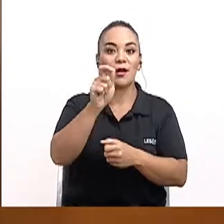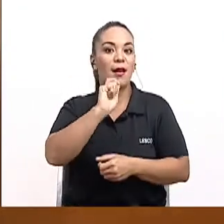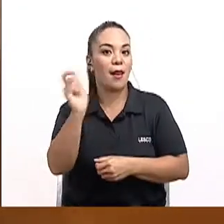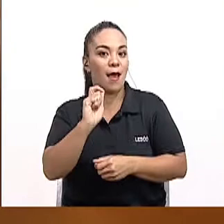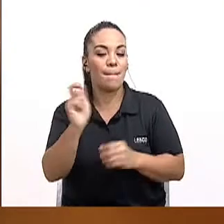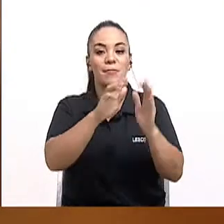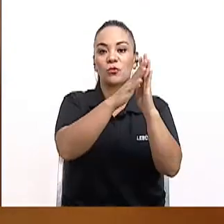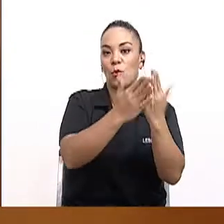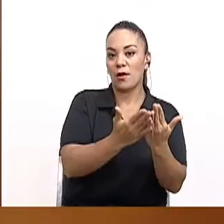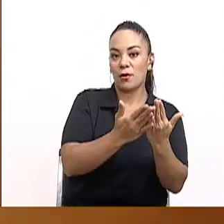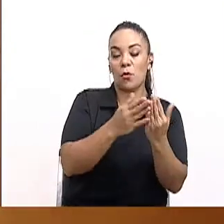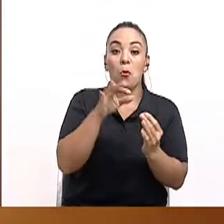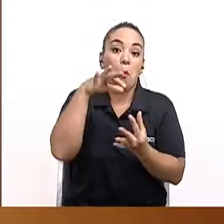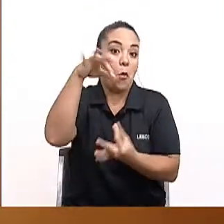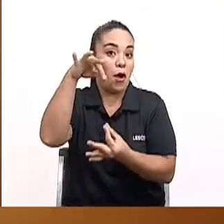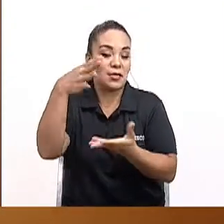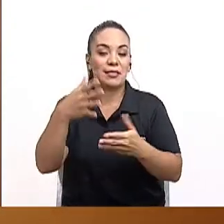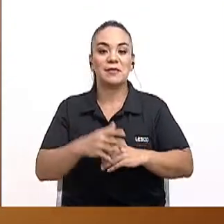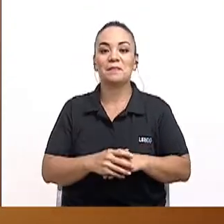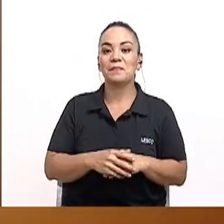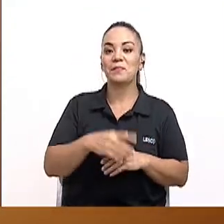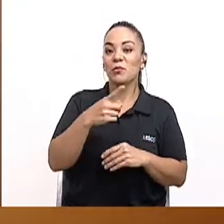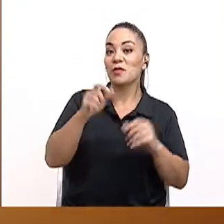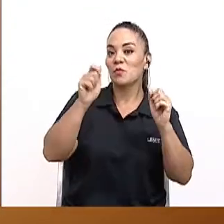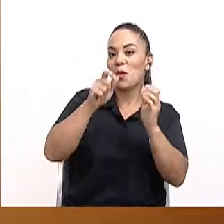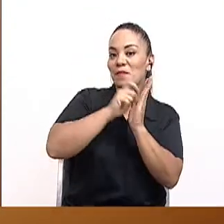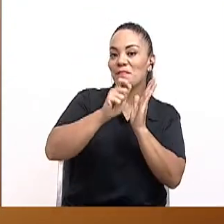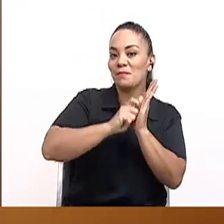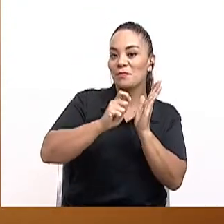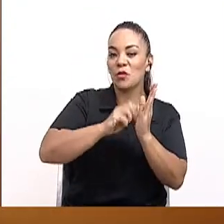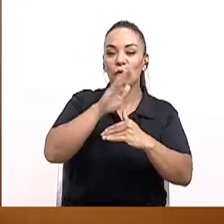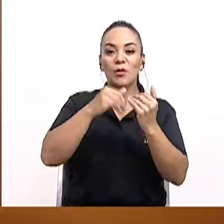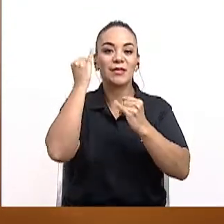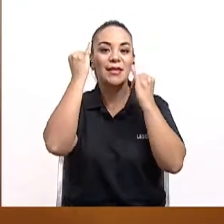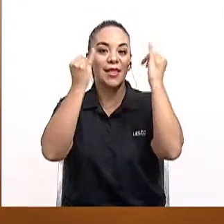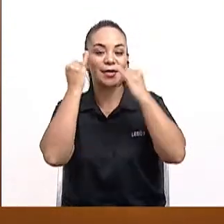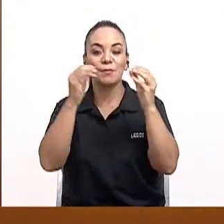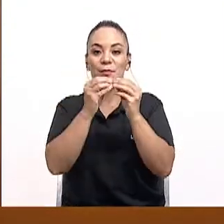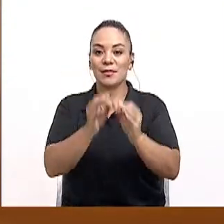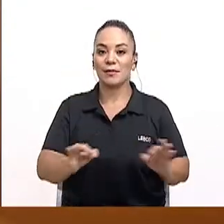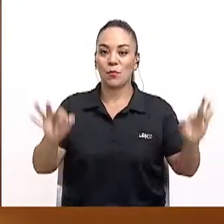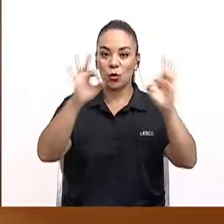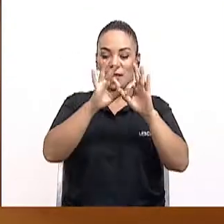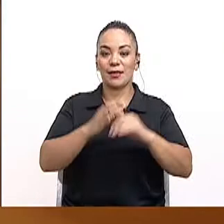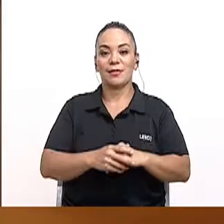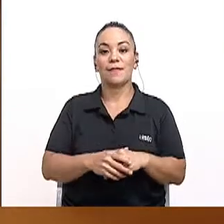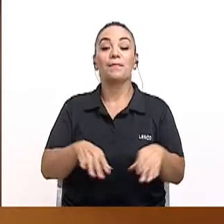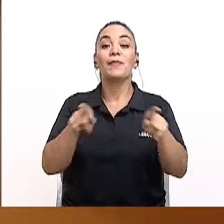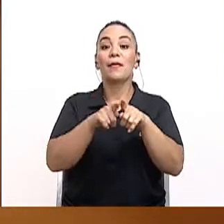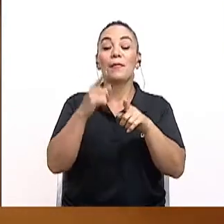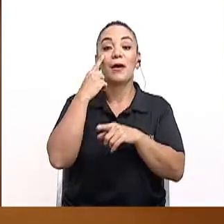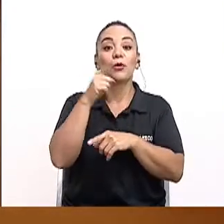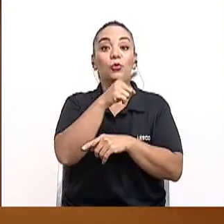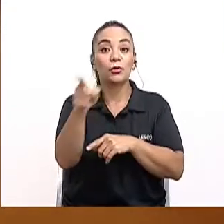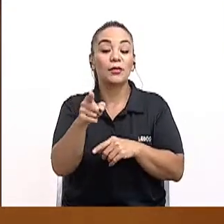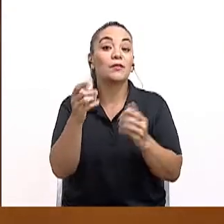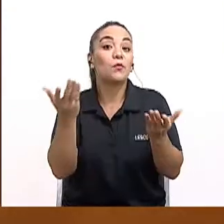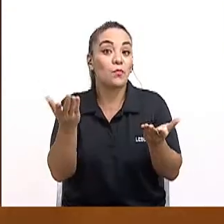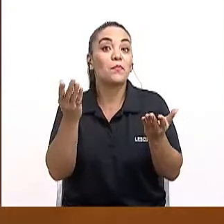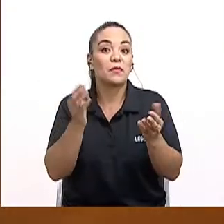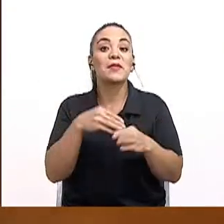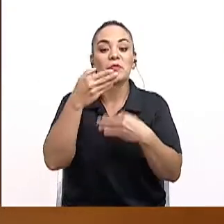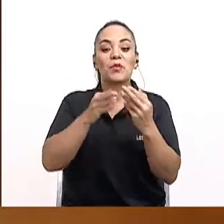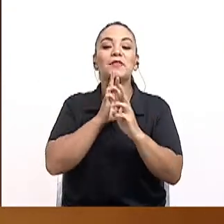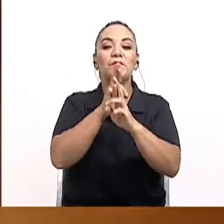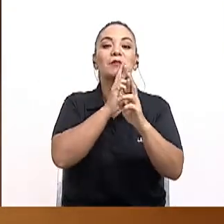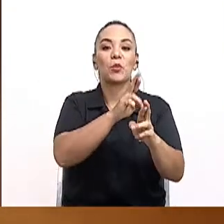un cuaderno o unas hojas y así pueda ir tomando nota de las ideas más importantes. También para que pueda contestar algunas preguntas